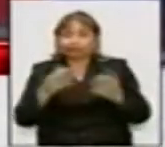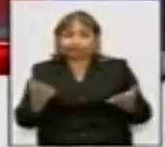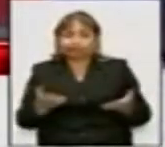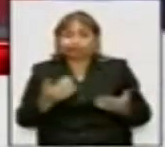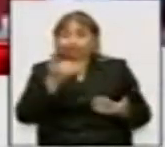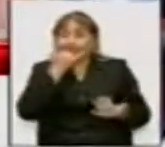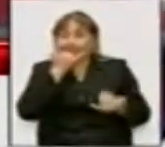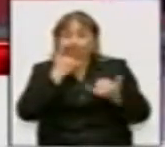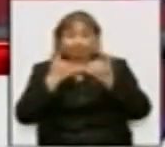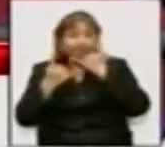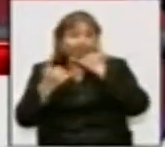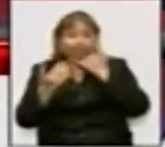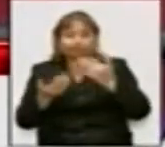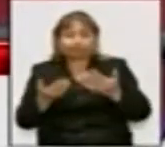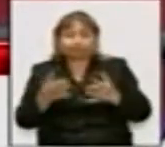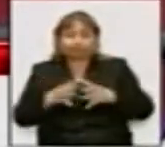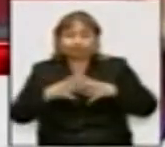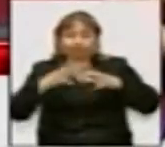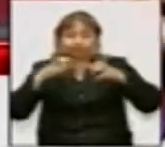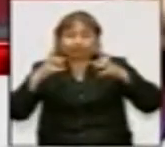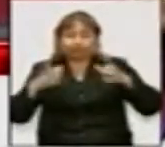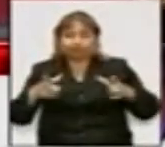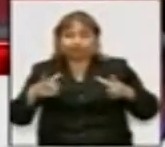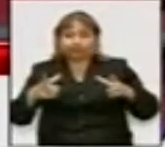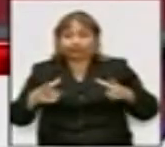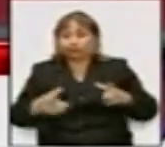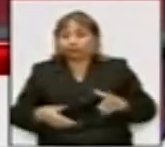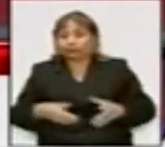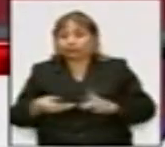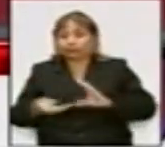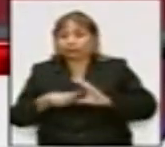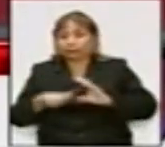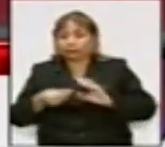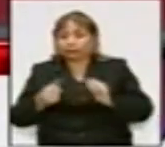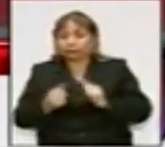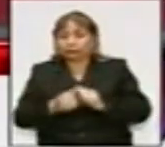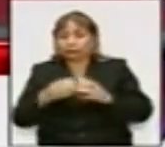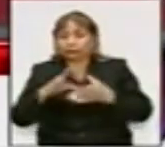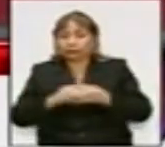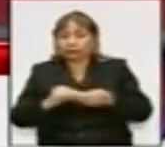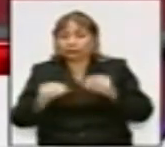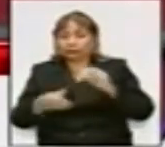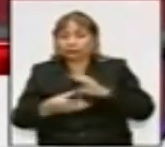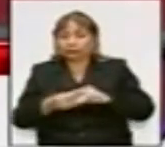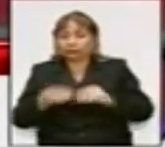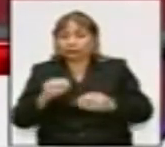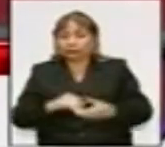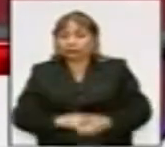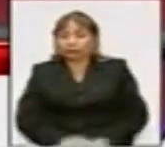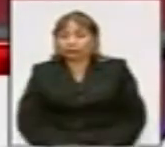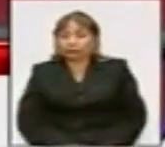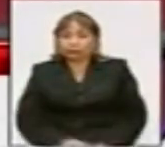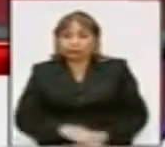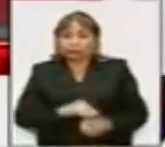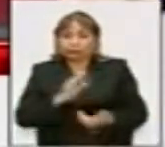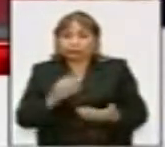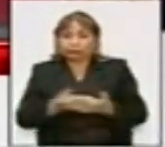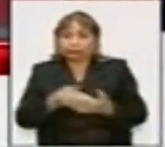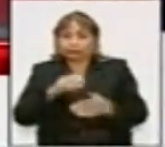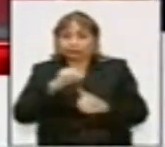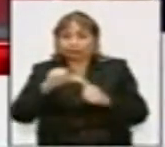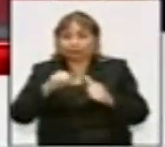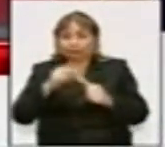ocurrido por la enorme corrupción la más grande de la historia geopolítica todos los países estén